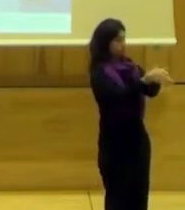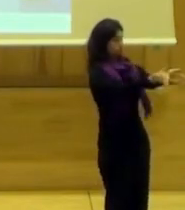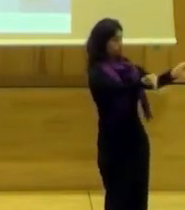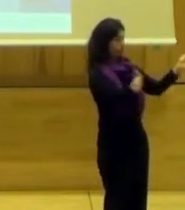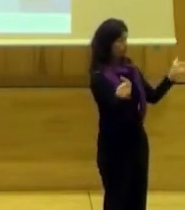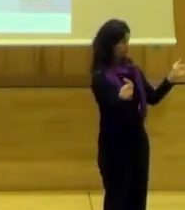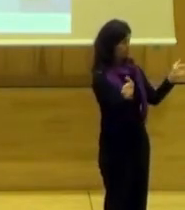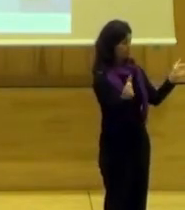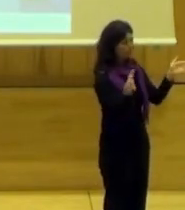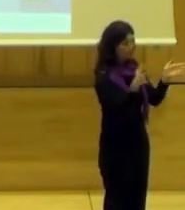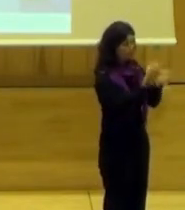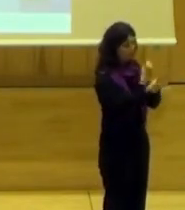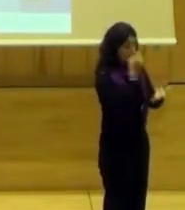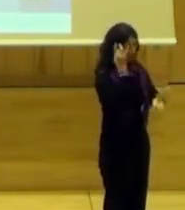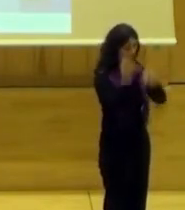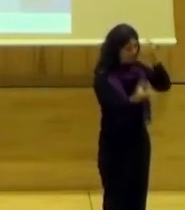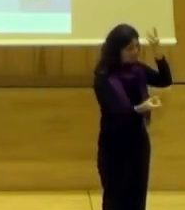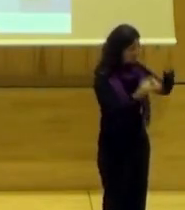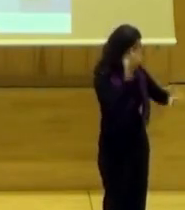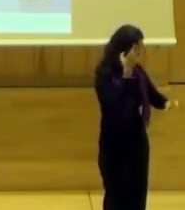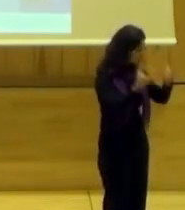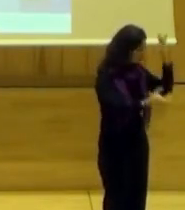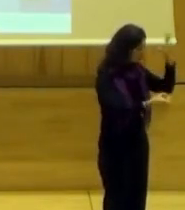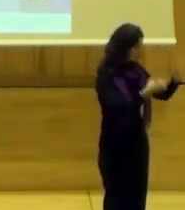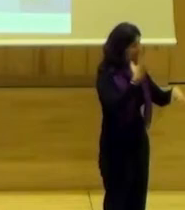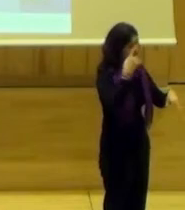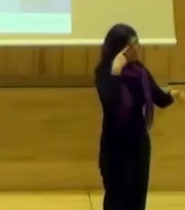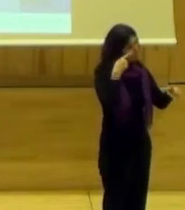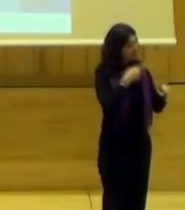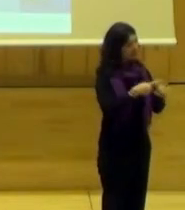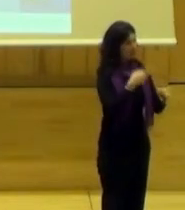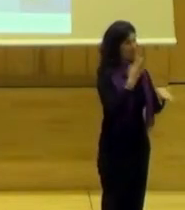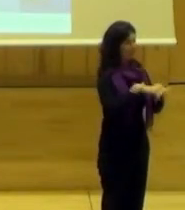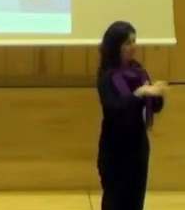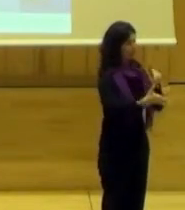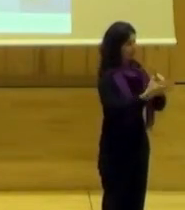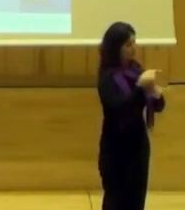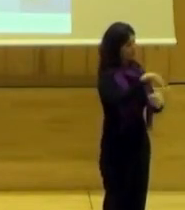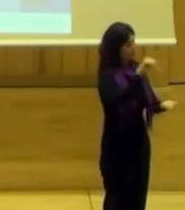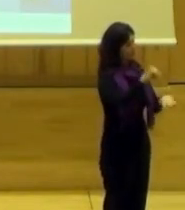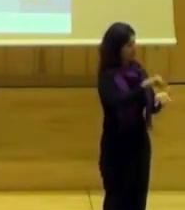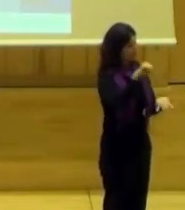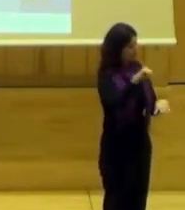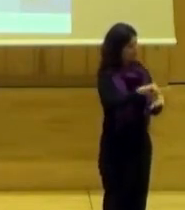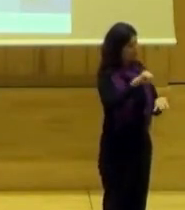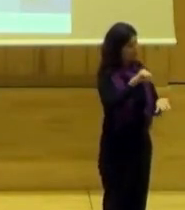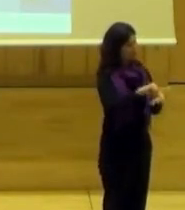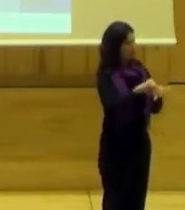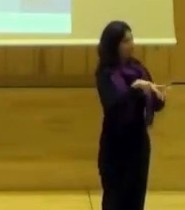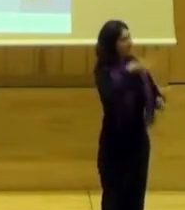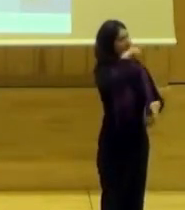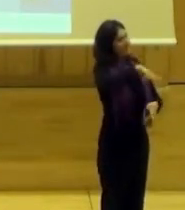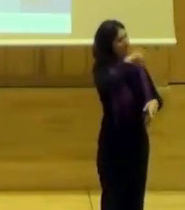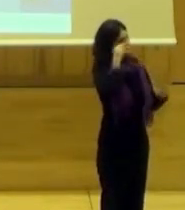amplio, todas las iniciativas que vayan encaminadas a hacer que esta ciudad sea se respire